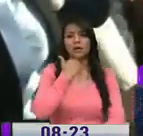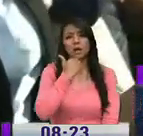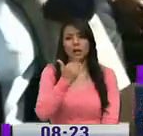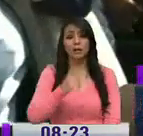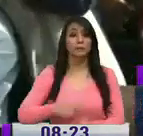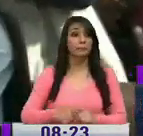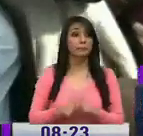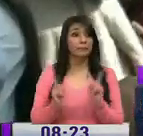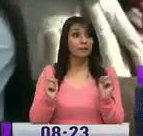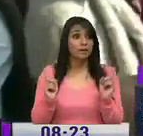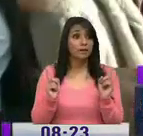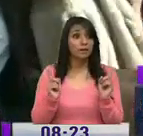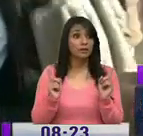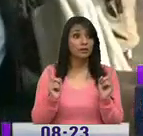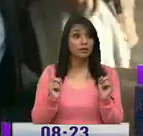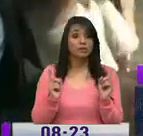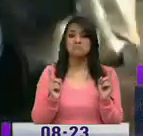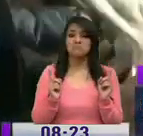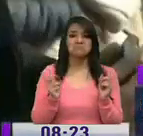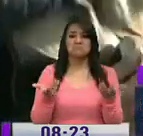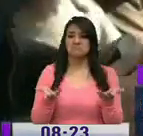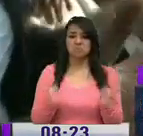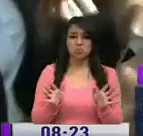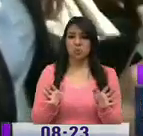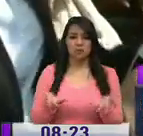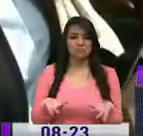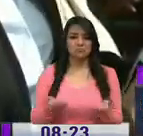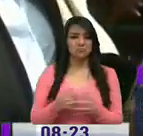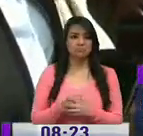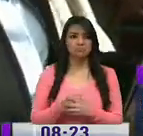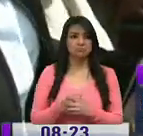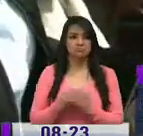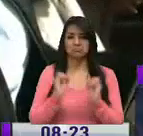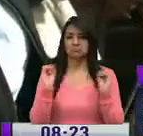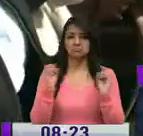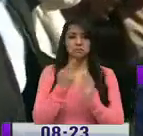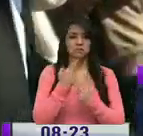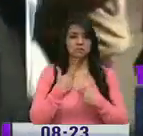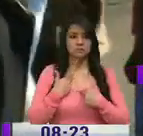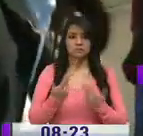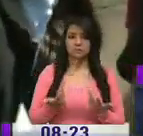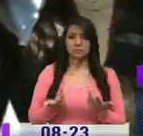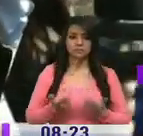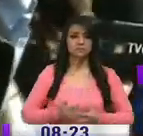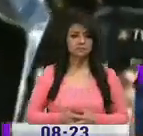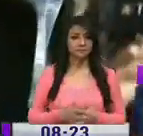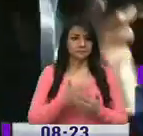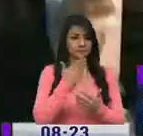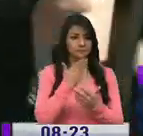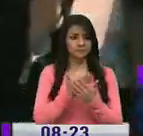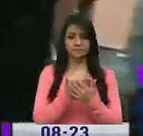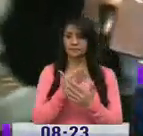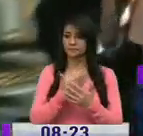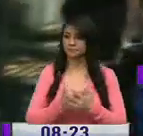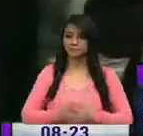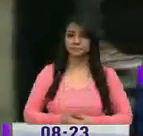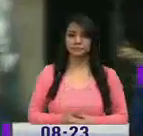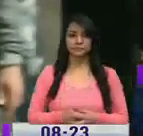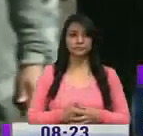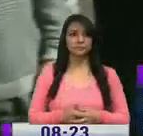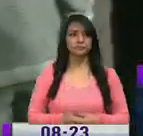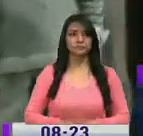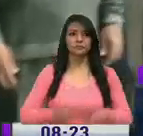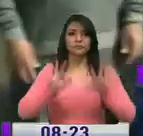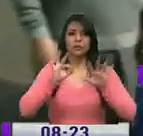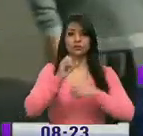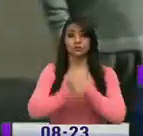que nos den haciendo de alguna forma veredas y vías. Le agradezco infinitamente. Imagínense, más de